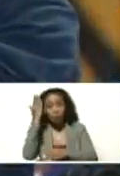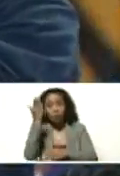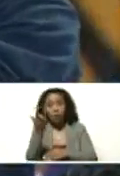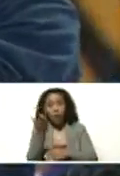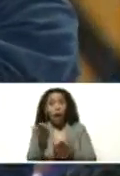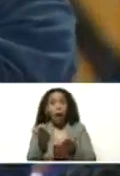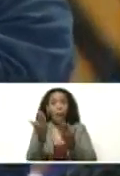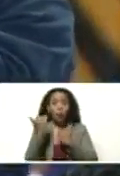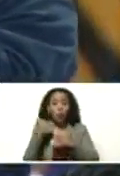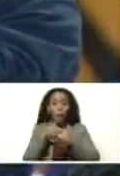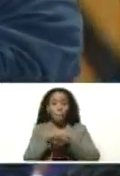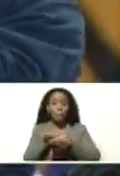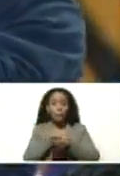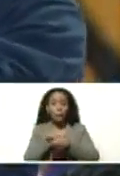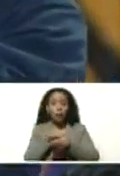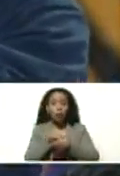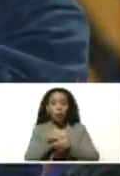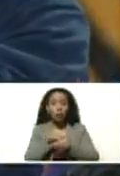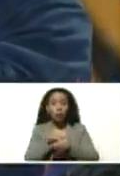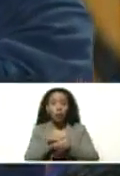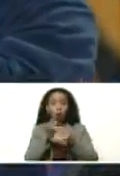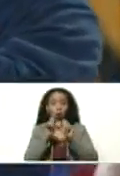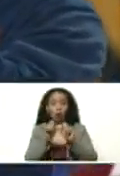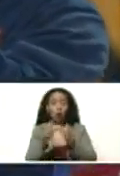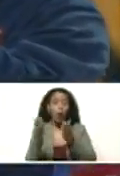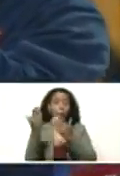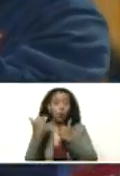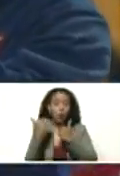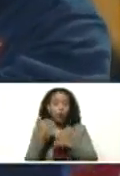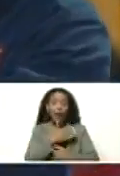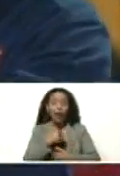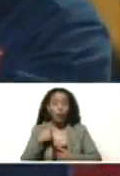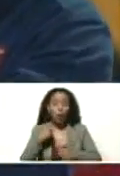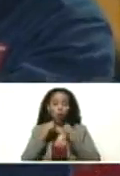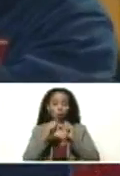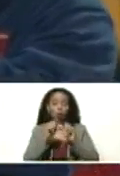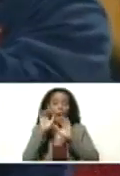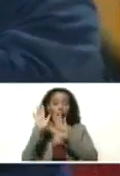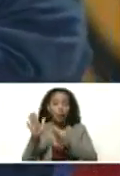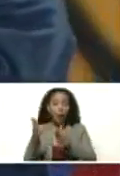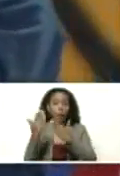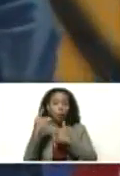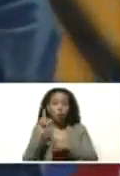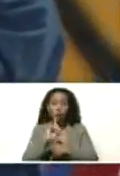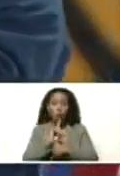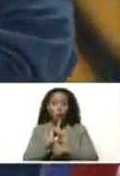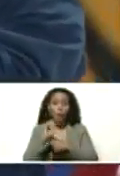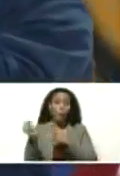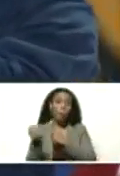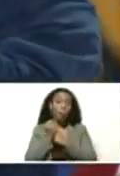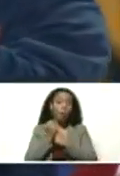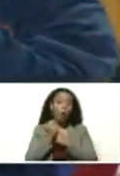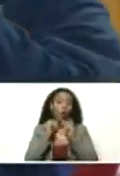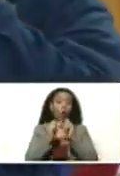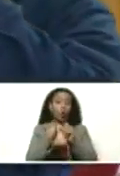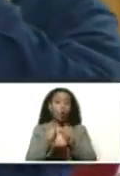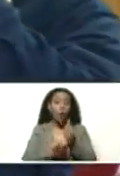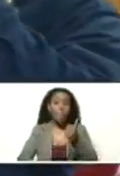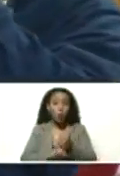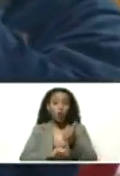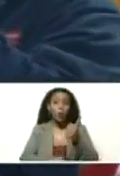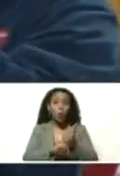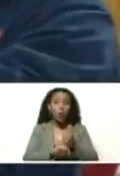está apoyando, el ministro, nos siguen apoyando y deseamos que sigan así apoyándonos, pues no nos vayan a abandonar. Sigan apoyando desde